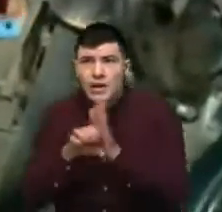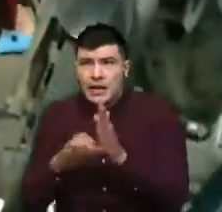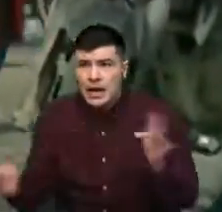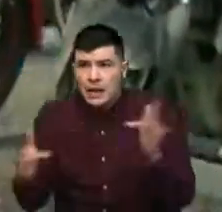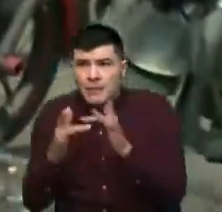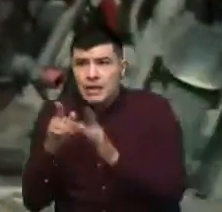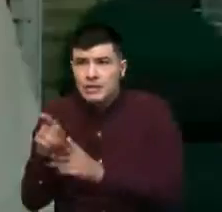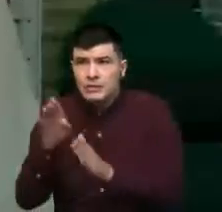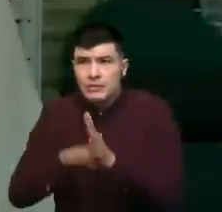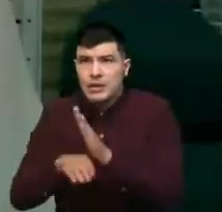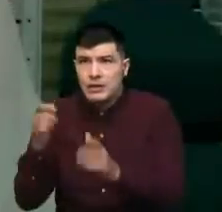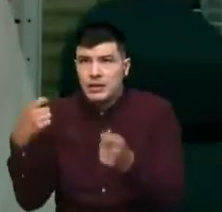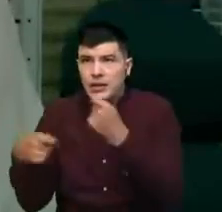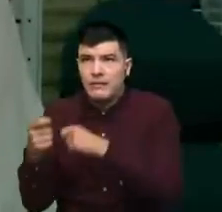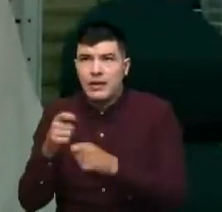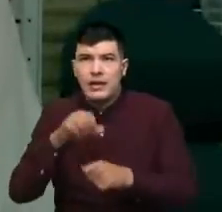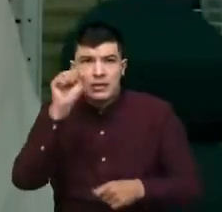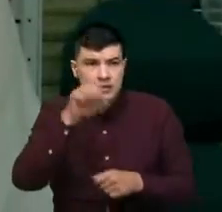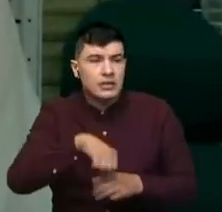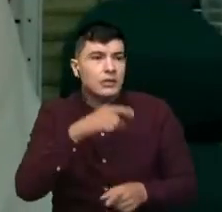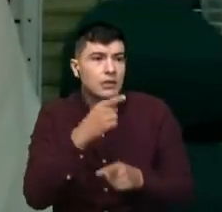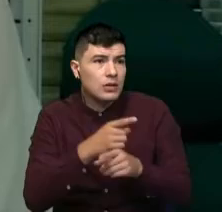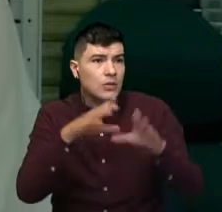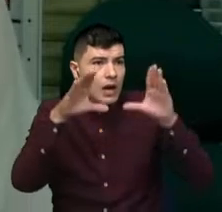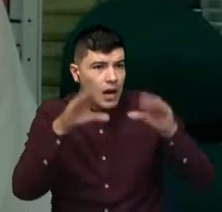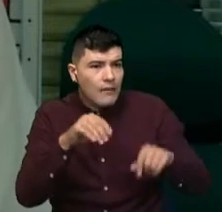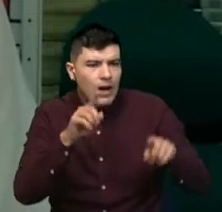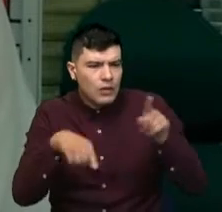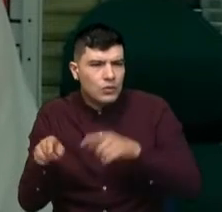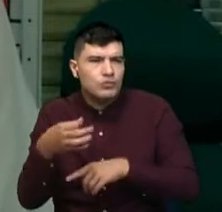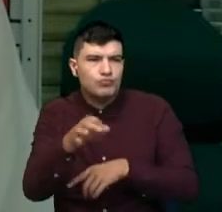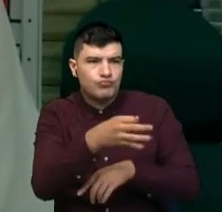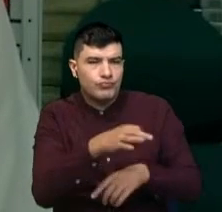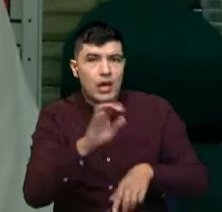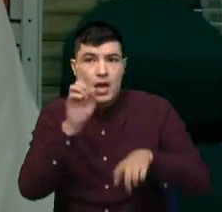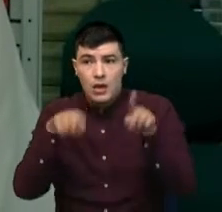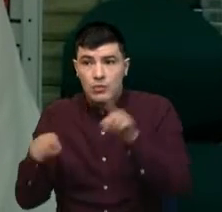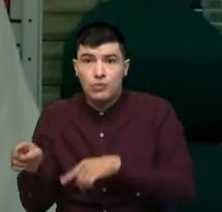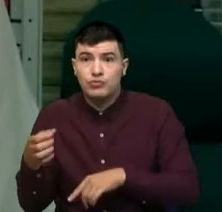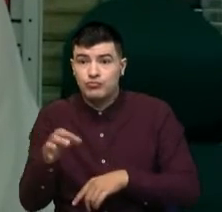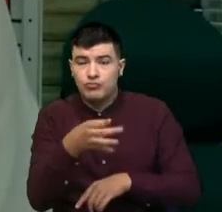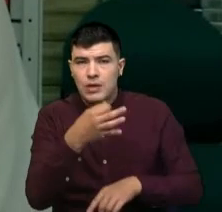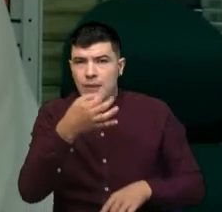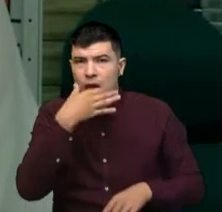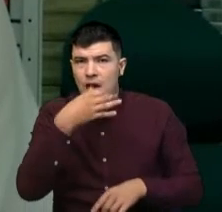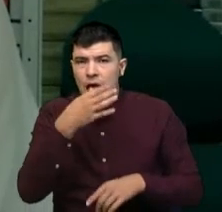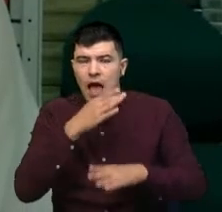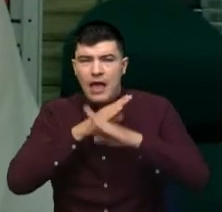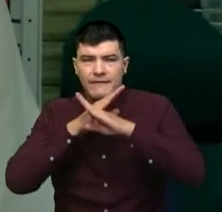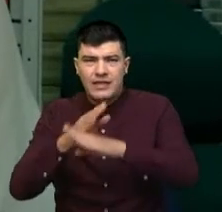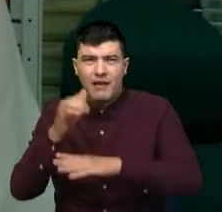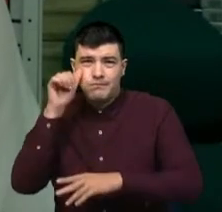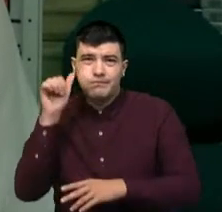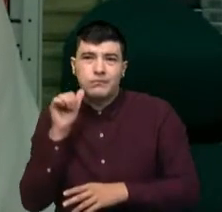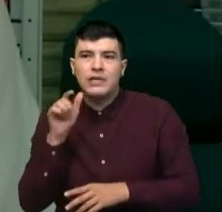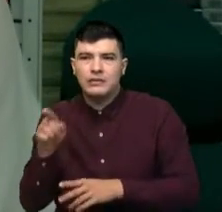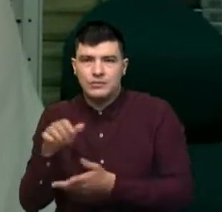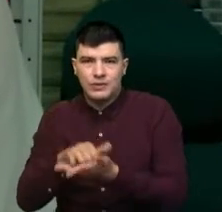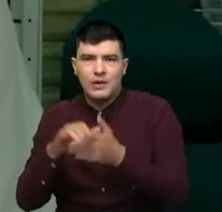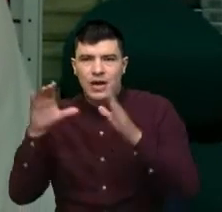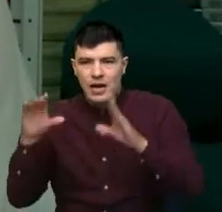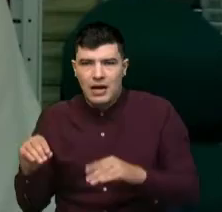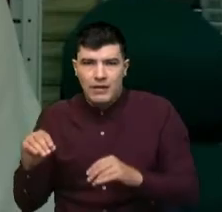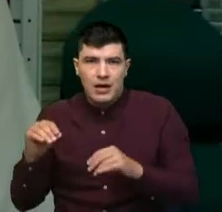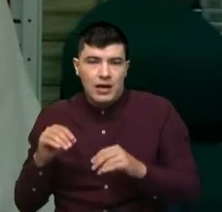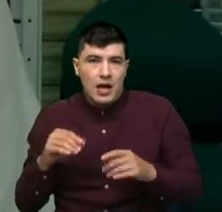regulación en los precios de venta si se hay desabastecimiento hay algunos unos medicamentos en particular que son los que se agotaron